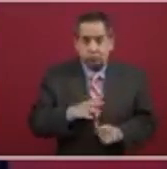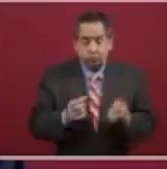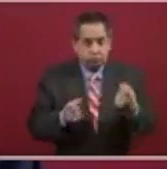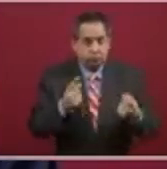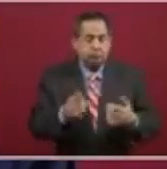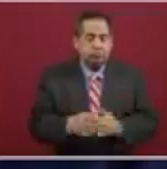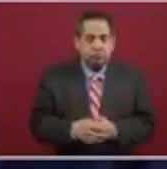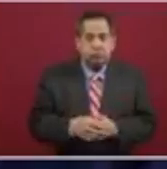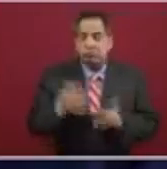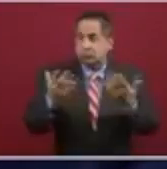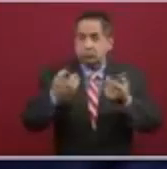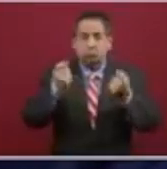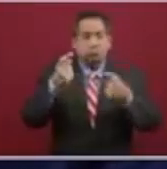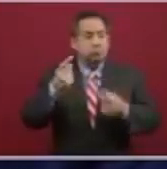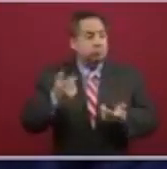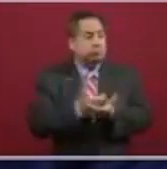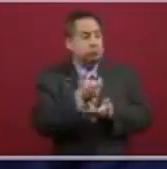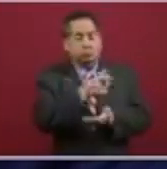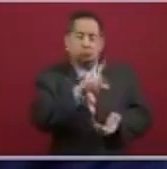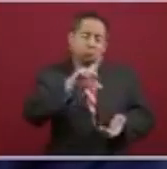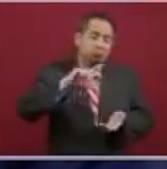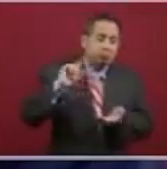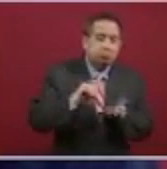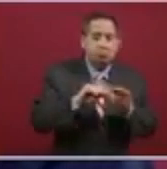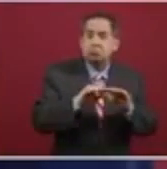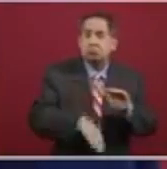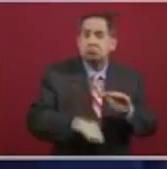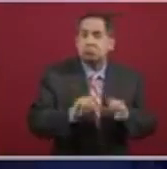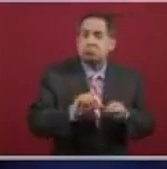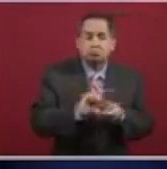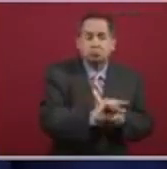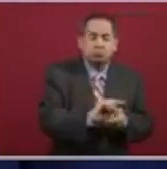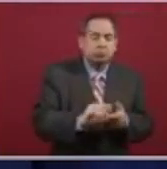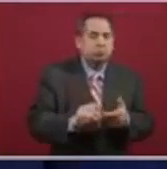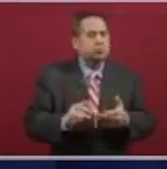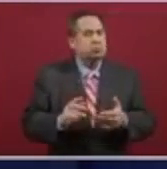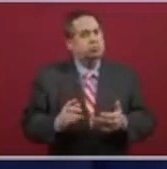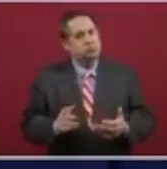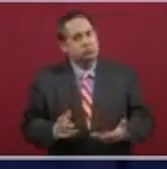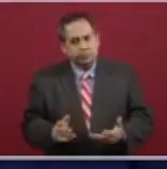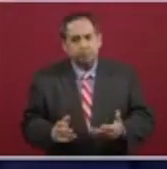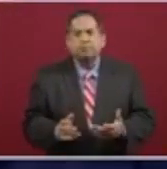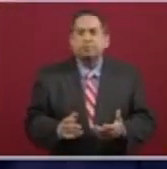se paga menos. Entonces, esto es